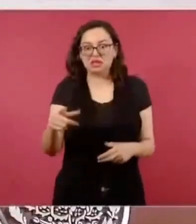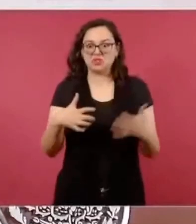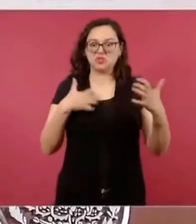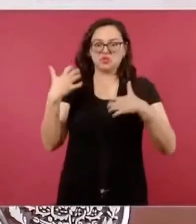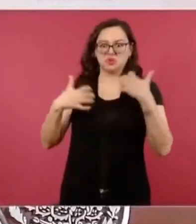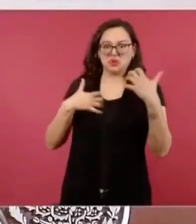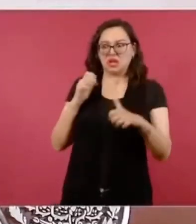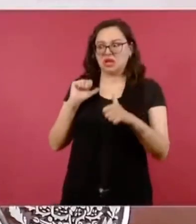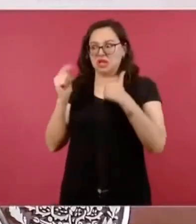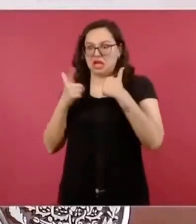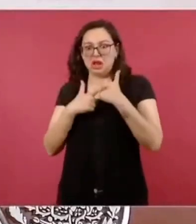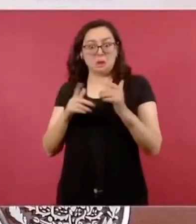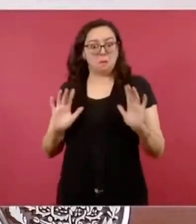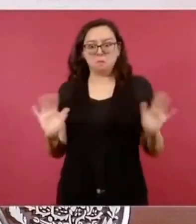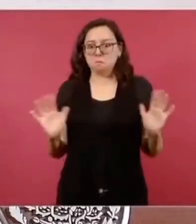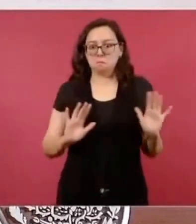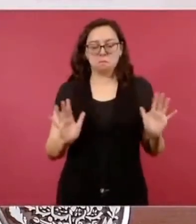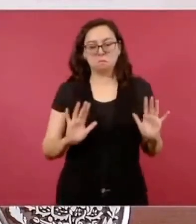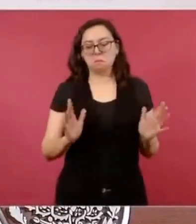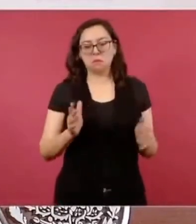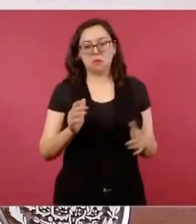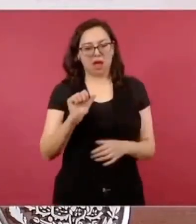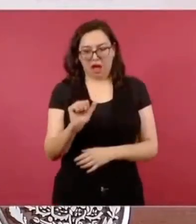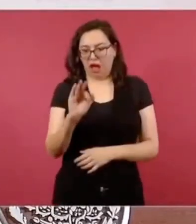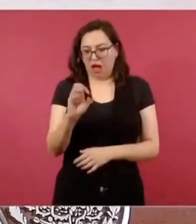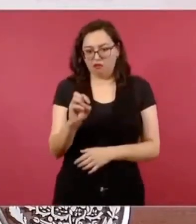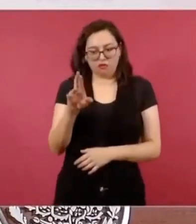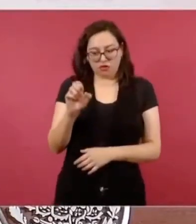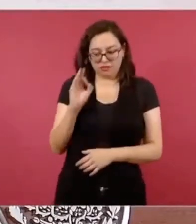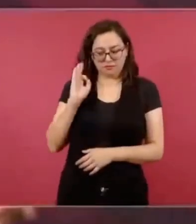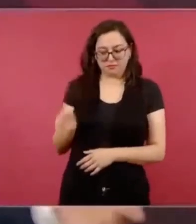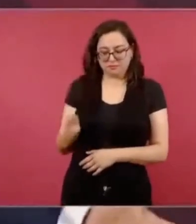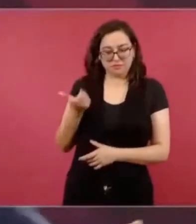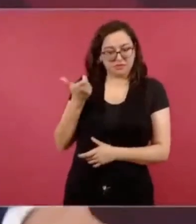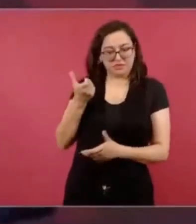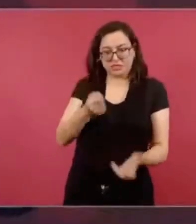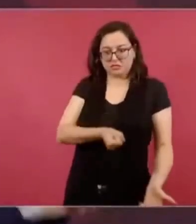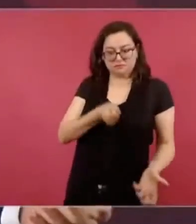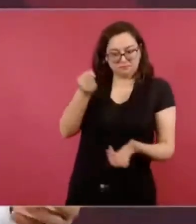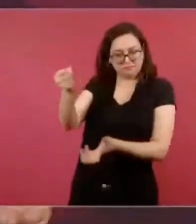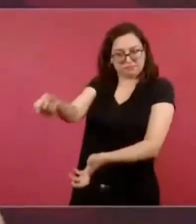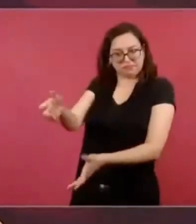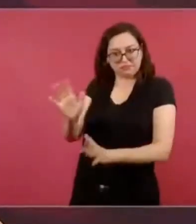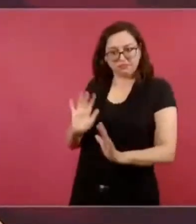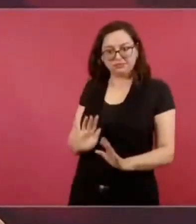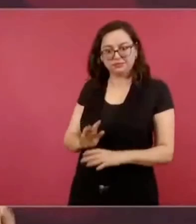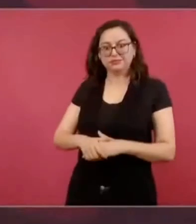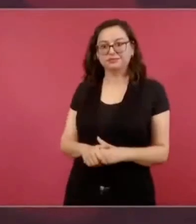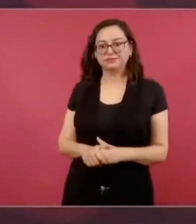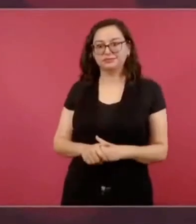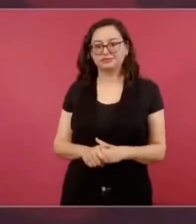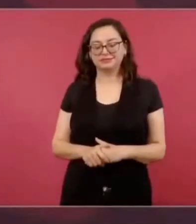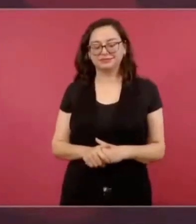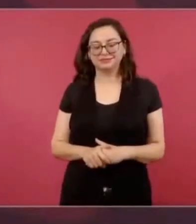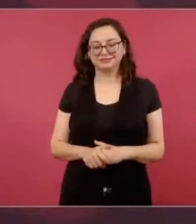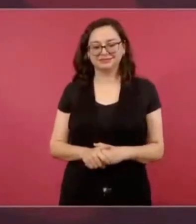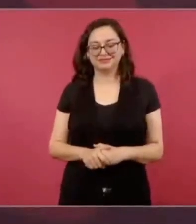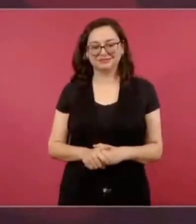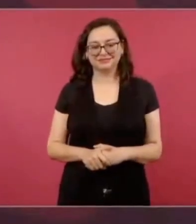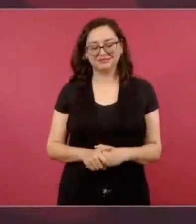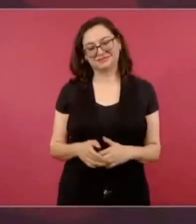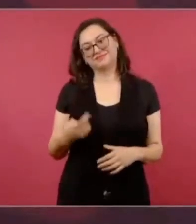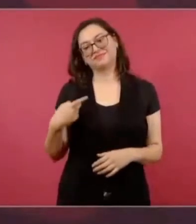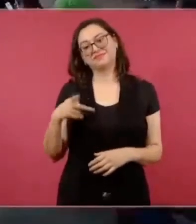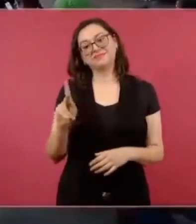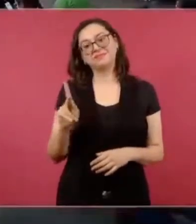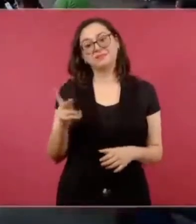ninguna resistencia de las Afores. Pero claro, Estos